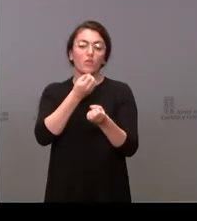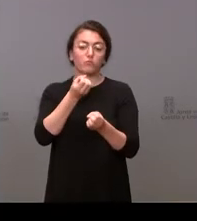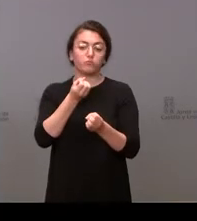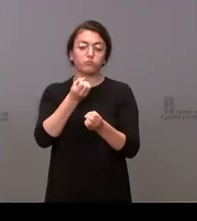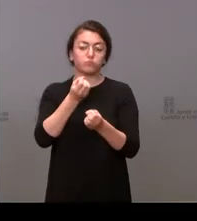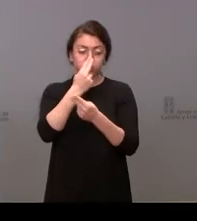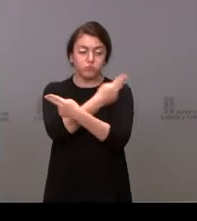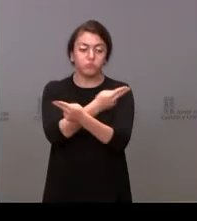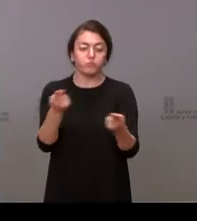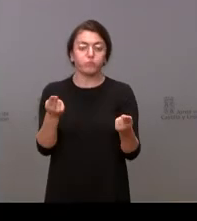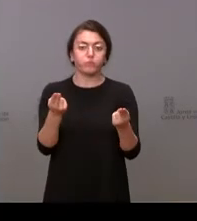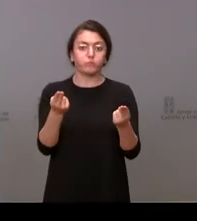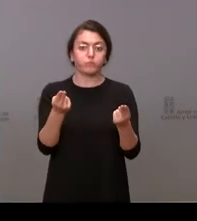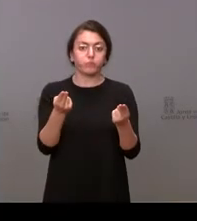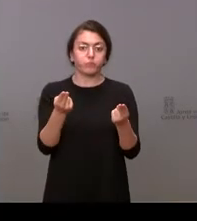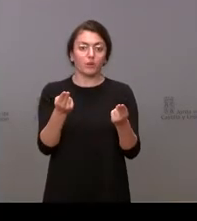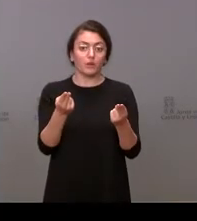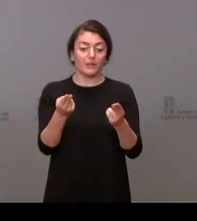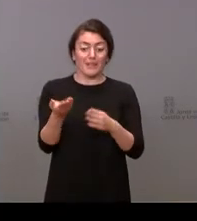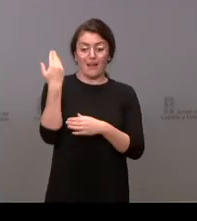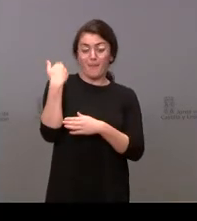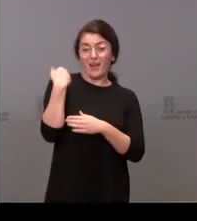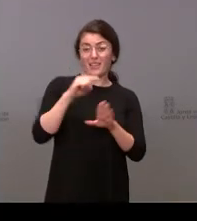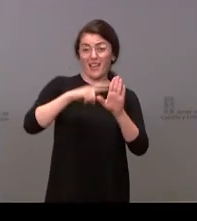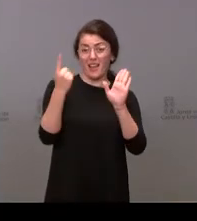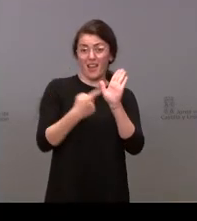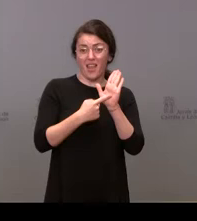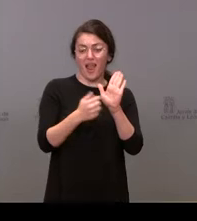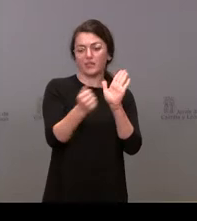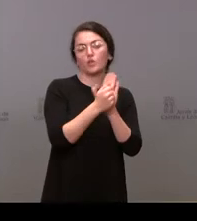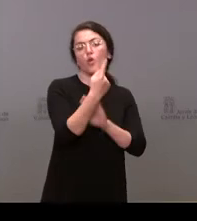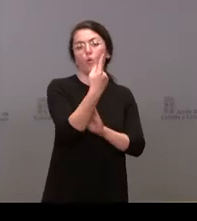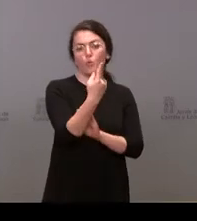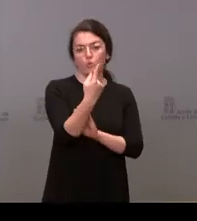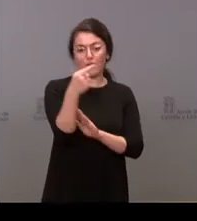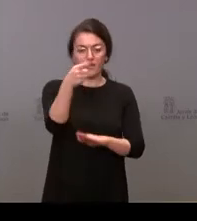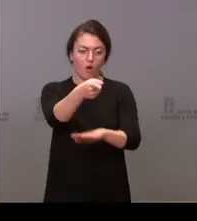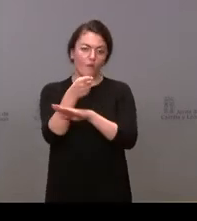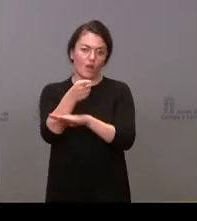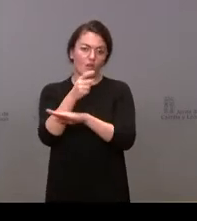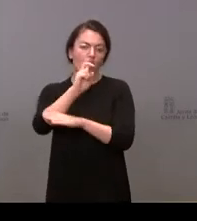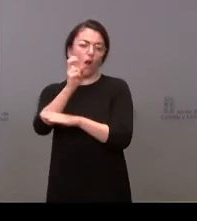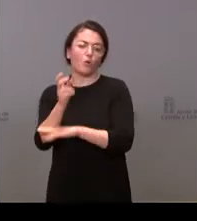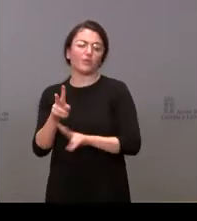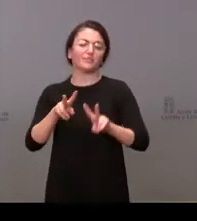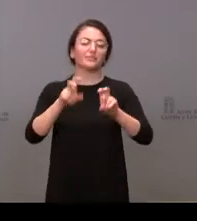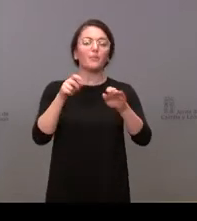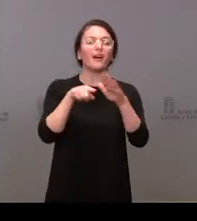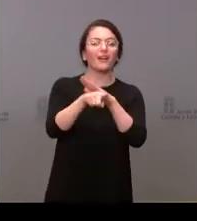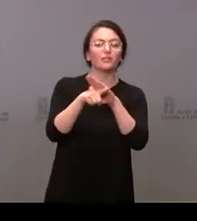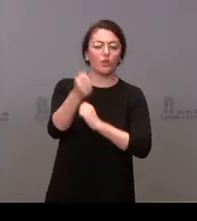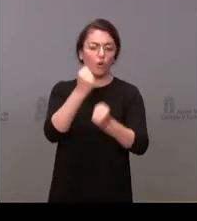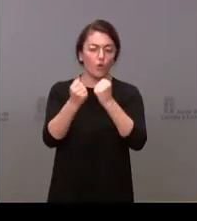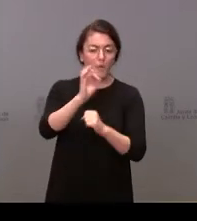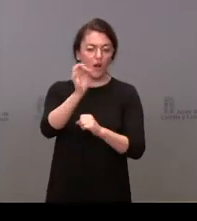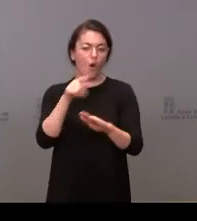2015 solamente existía un único artículo, el artículo 3, que contemplaba algunas obligaciones en materia de gestión económica o de gestión de